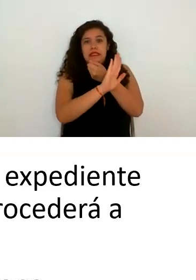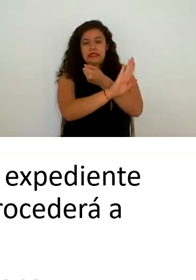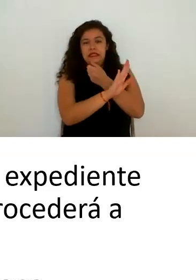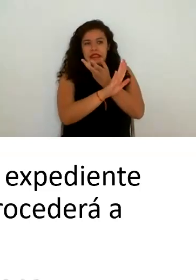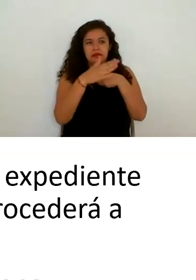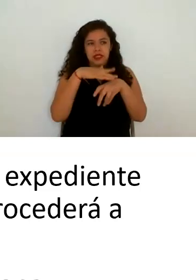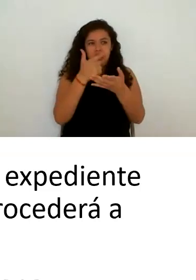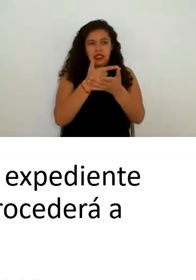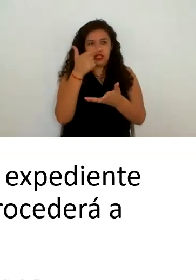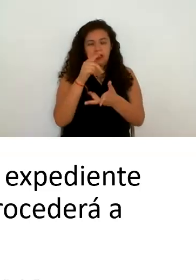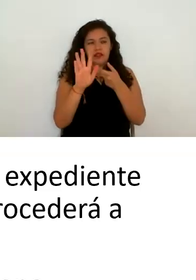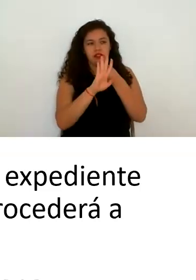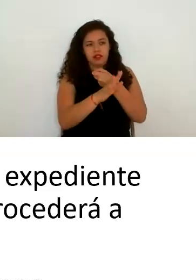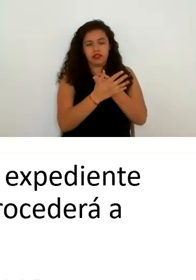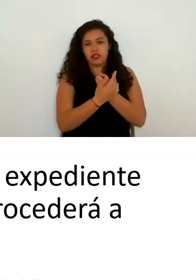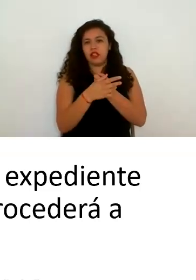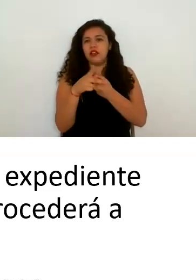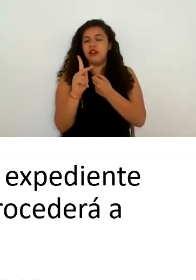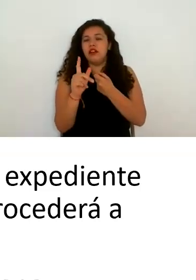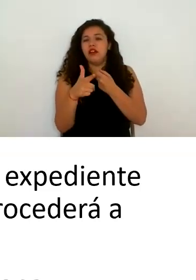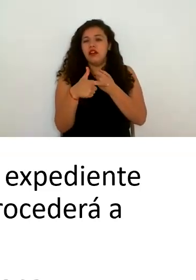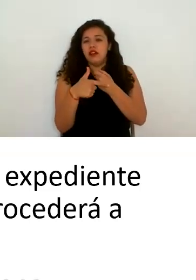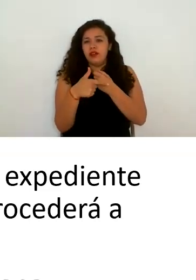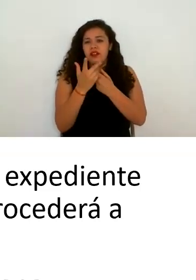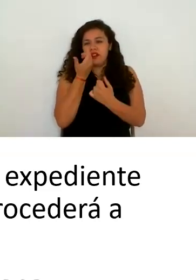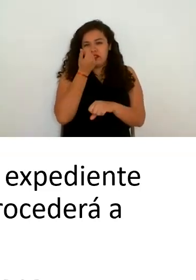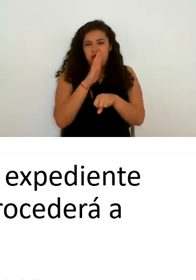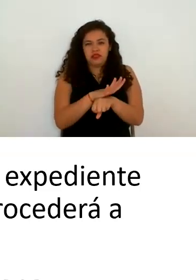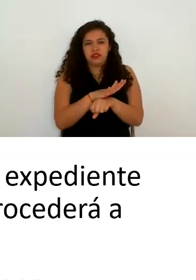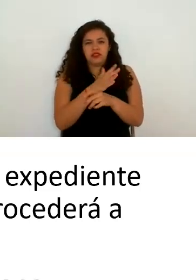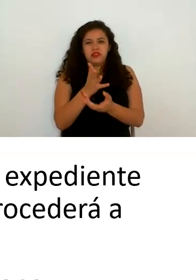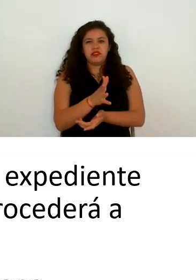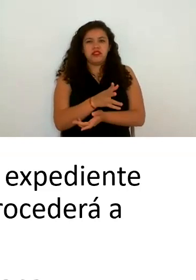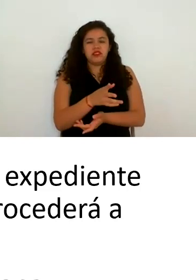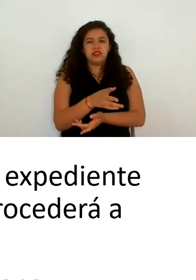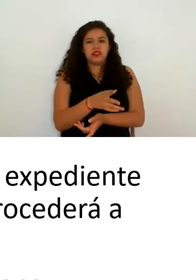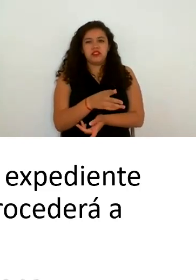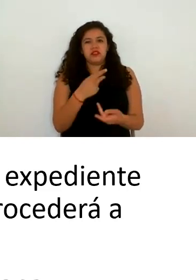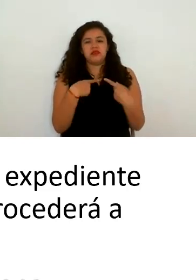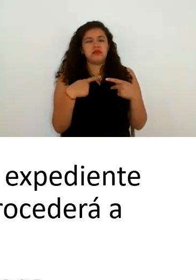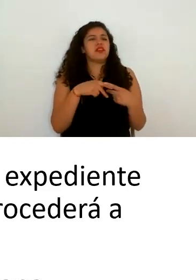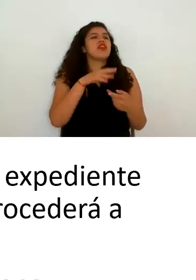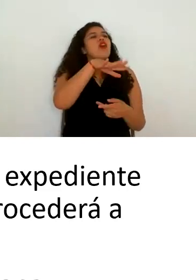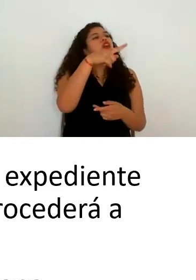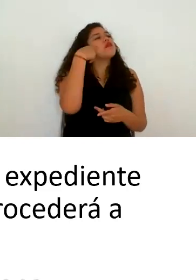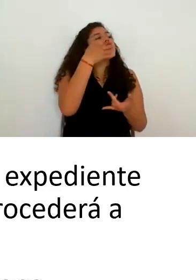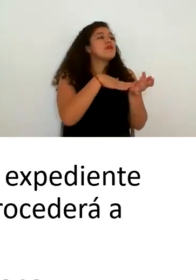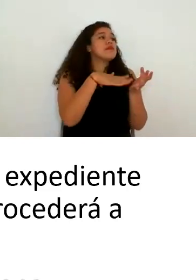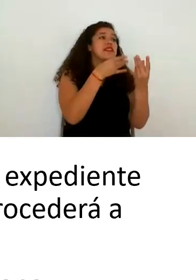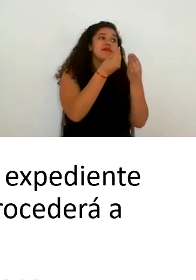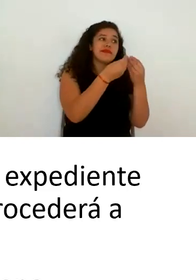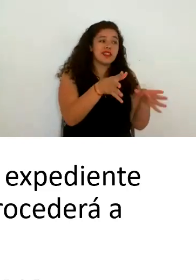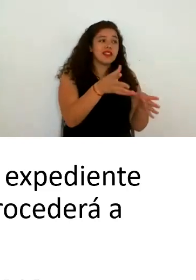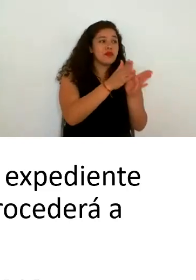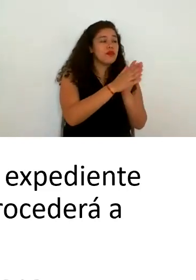grave. Pero en el caso de algo como administrativo, pues pedirle al trabajador que nos reemplace el documento para